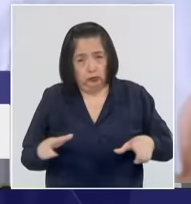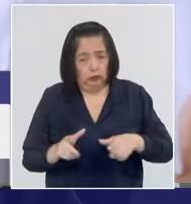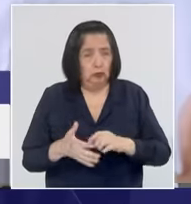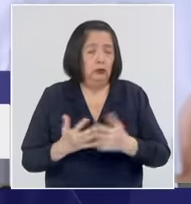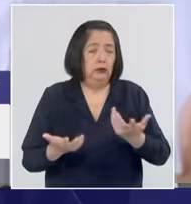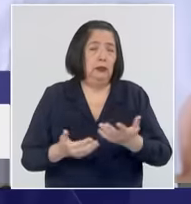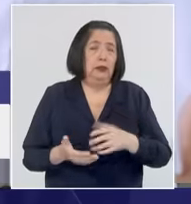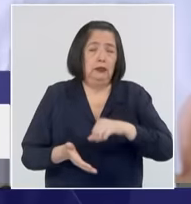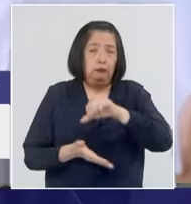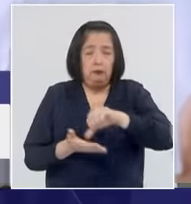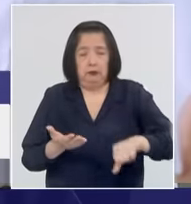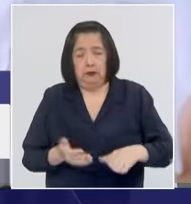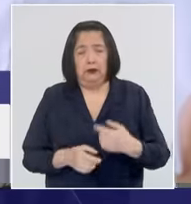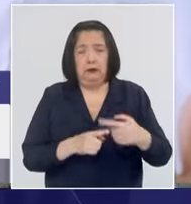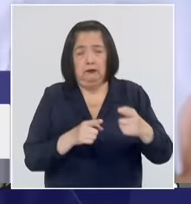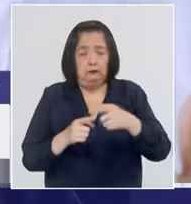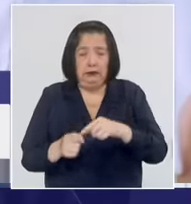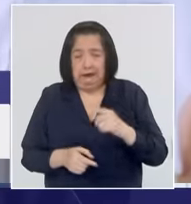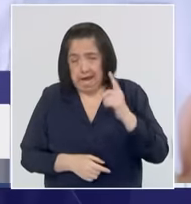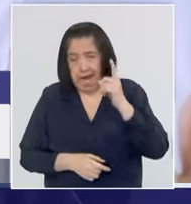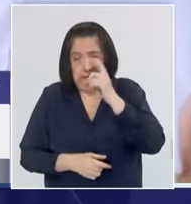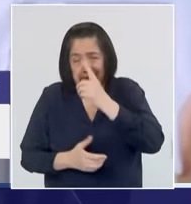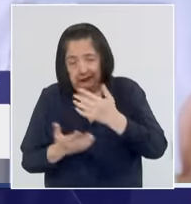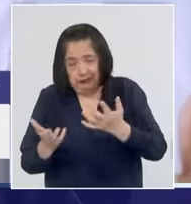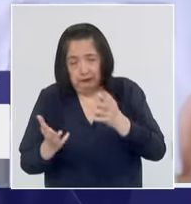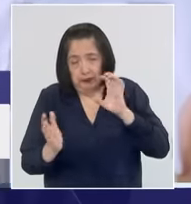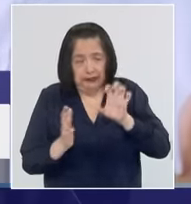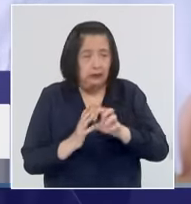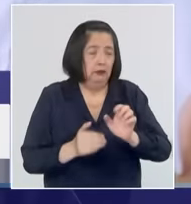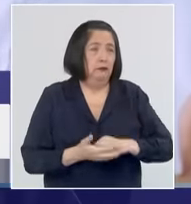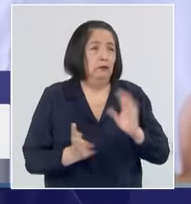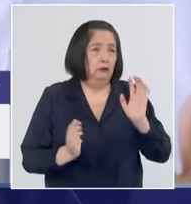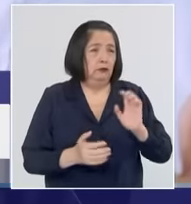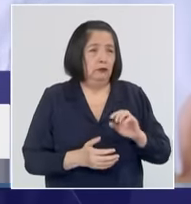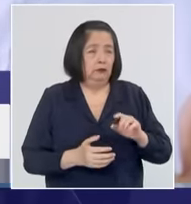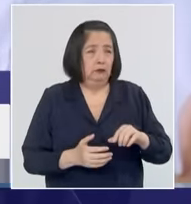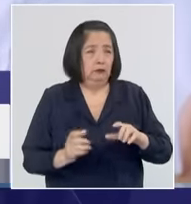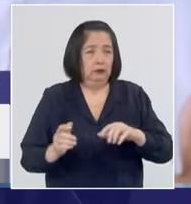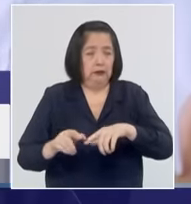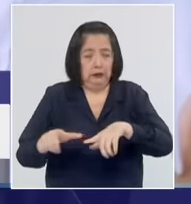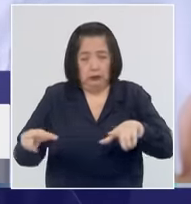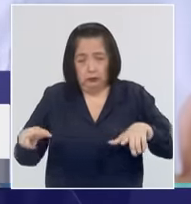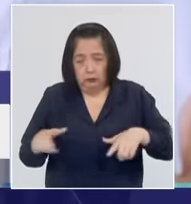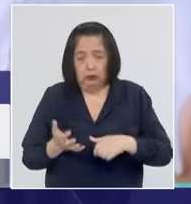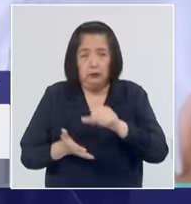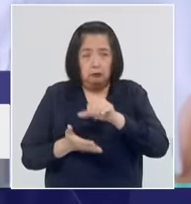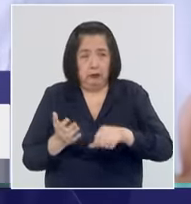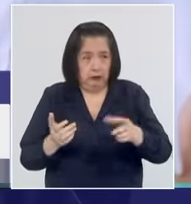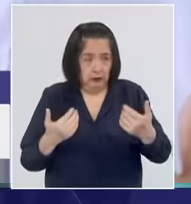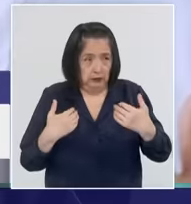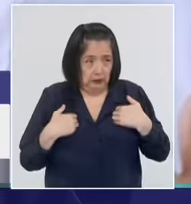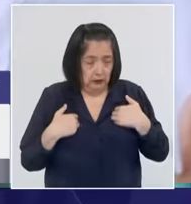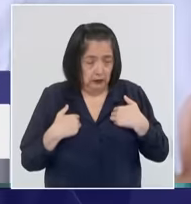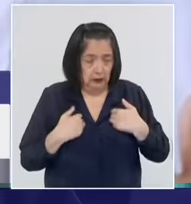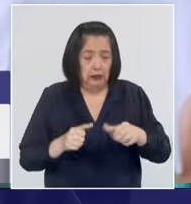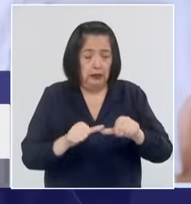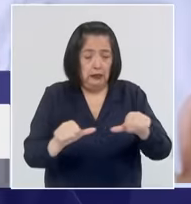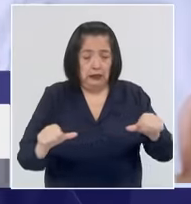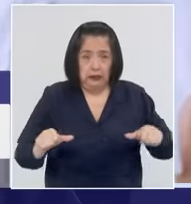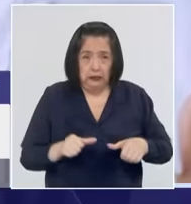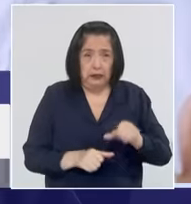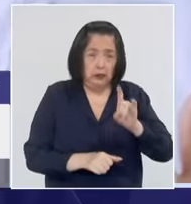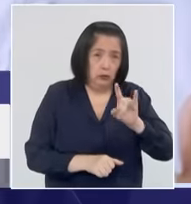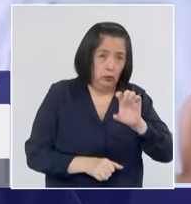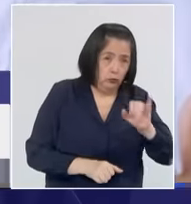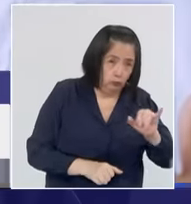tienen ciertas características, complejidades. Por ejemplo, más allá del quirófano, ¿esta clínica tiene UCI, tiene unidad